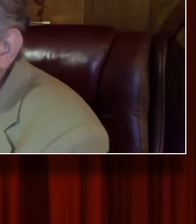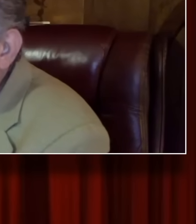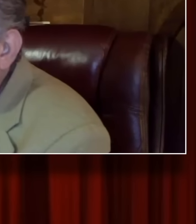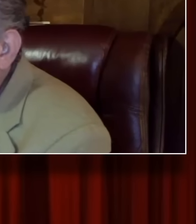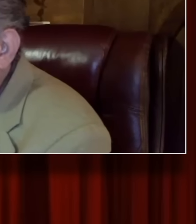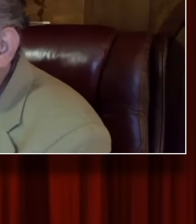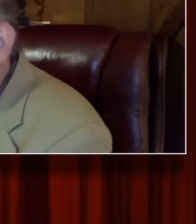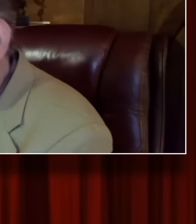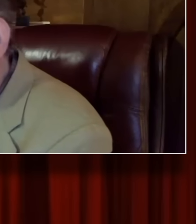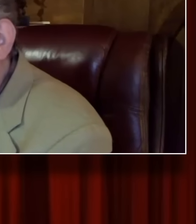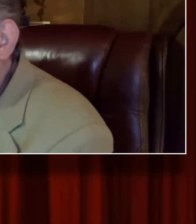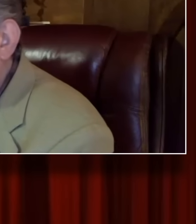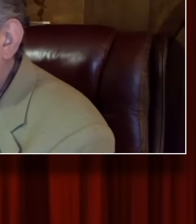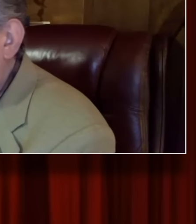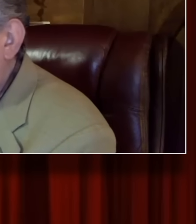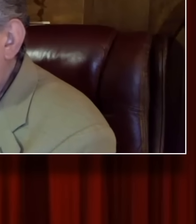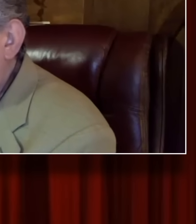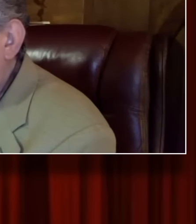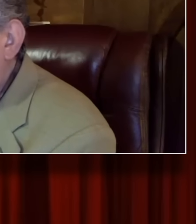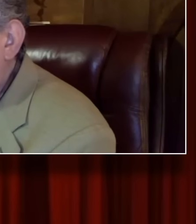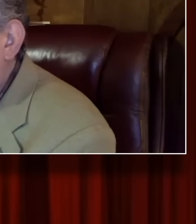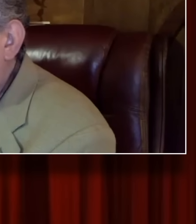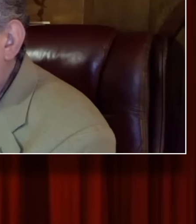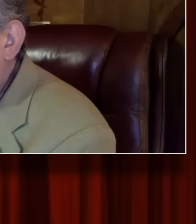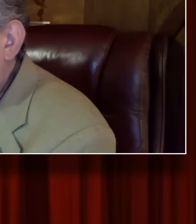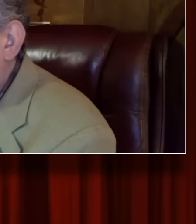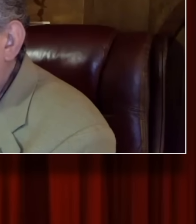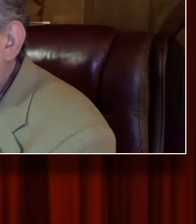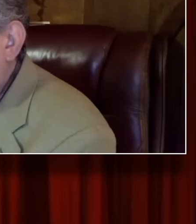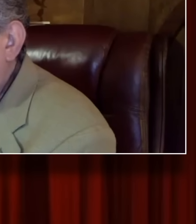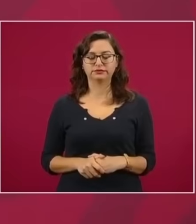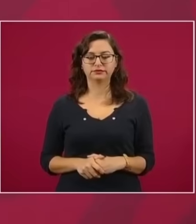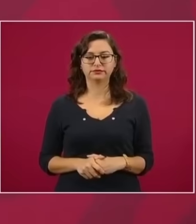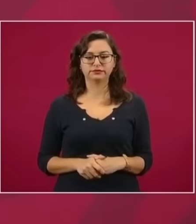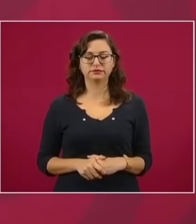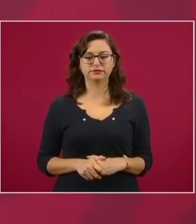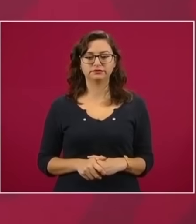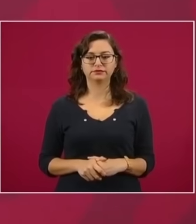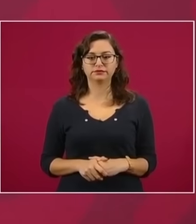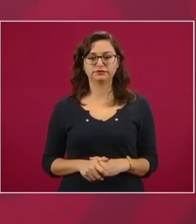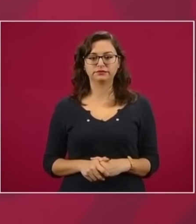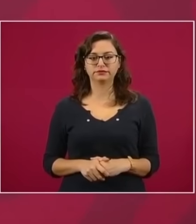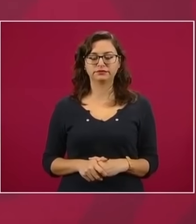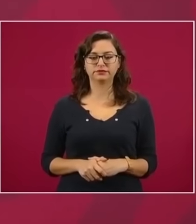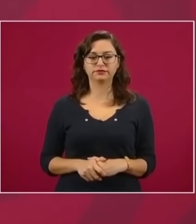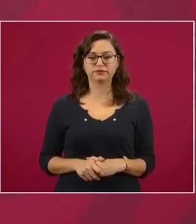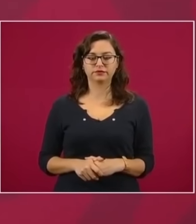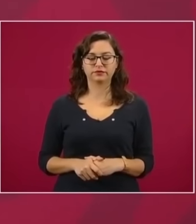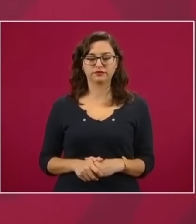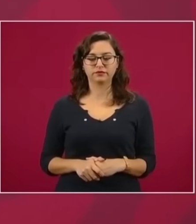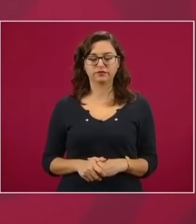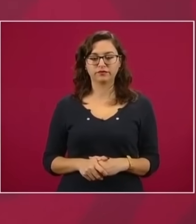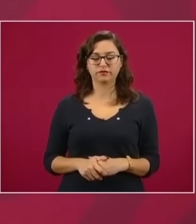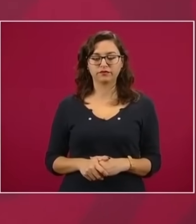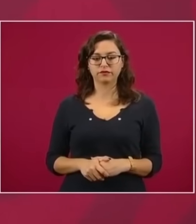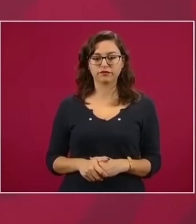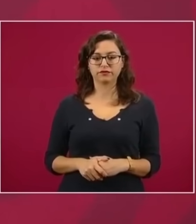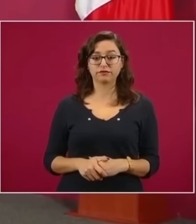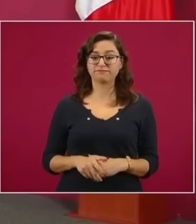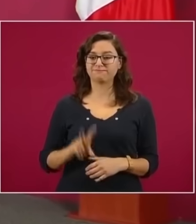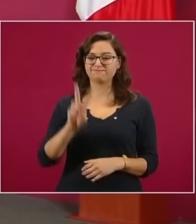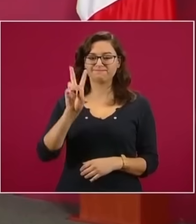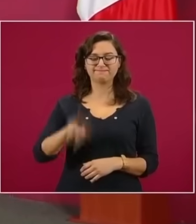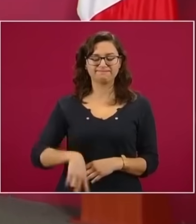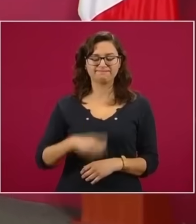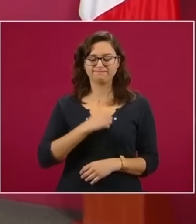día siguiente, acusado de narcotráfico, dijo el presidente. Es un hecho muy